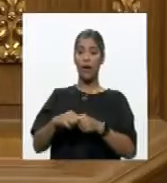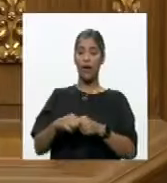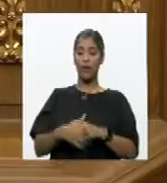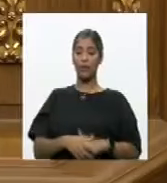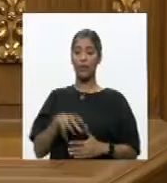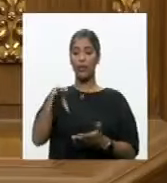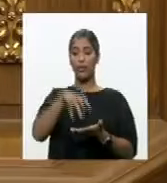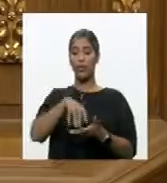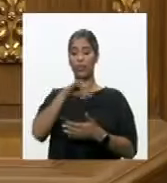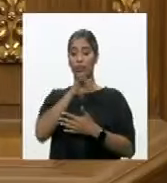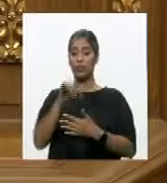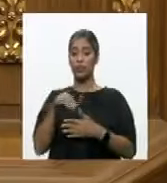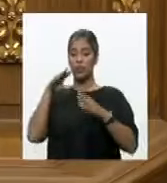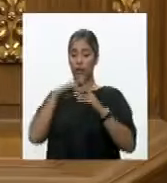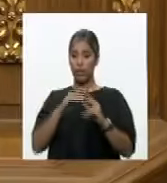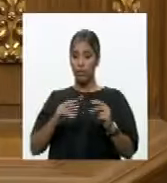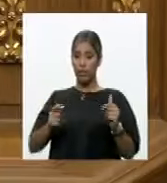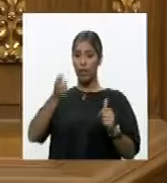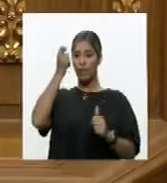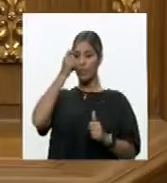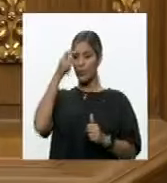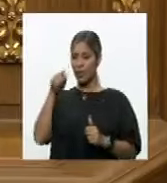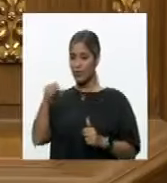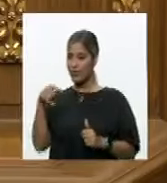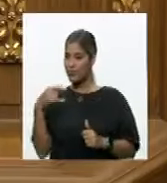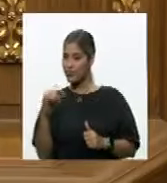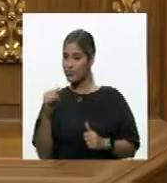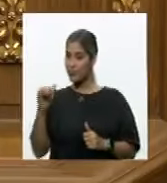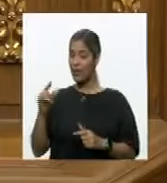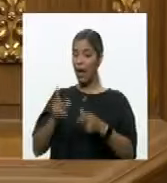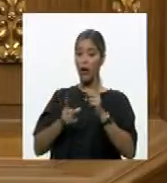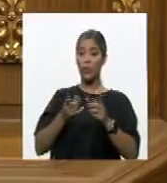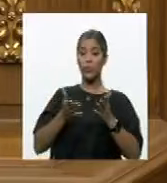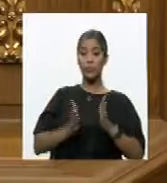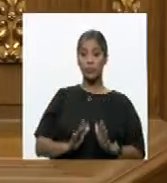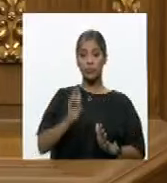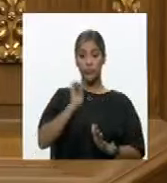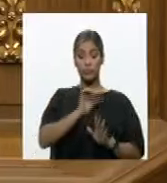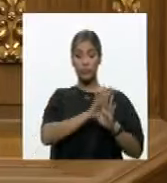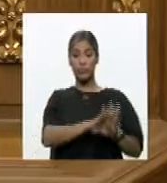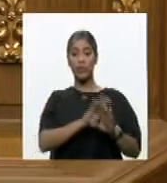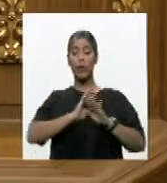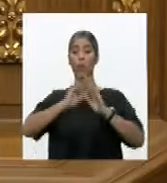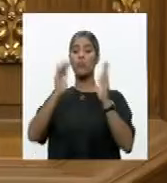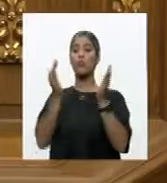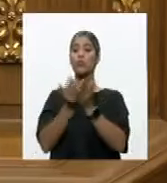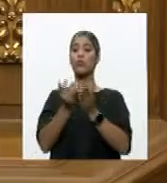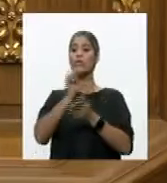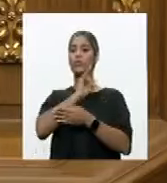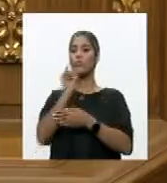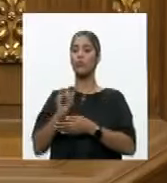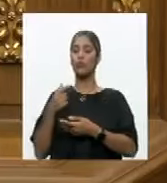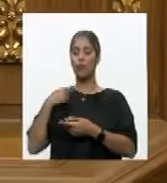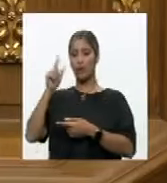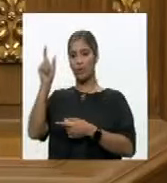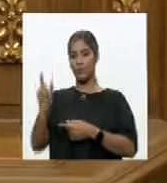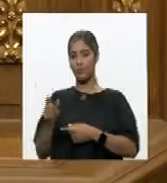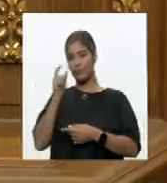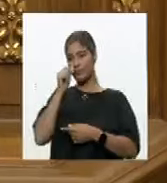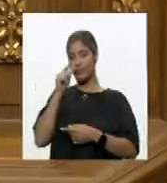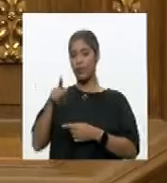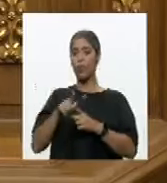Zulia, la tierra del diputado Romero y de todos los zulianos, en Mundial Zulia, con Charles Arapé, un